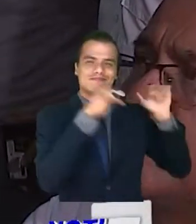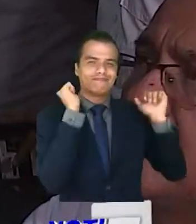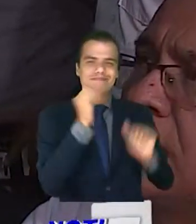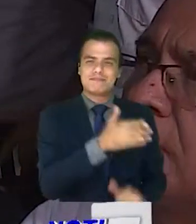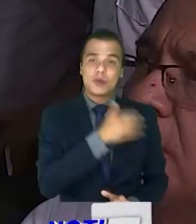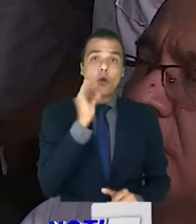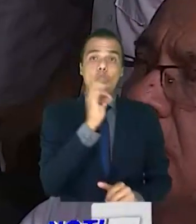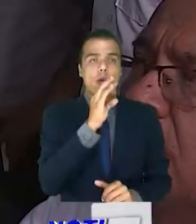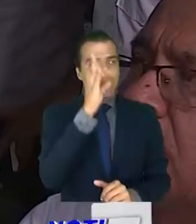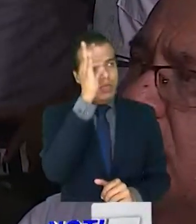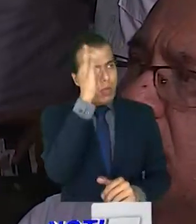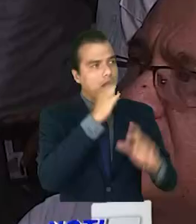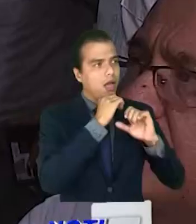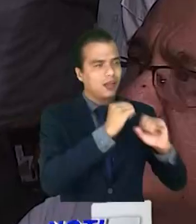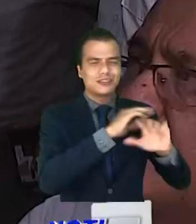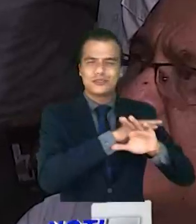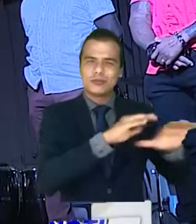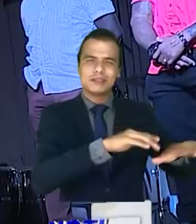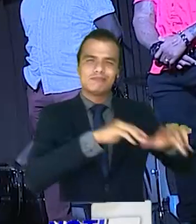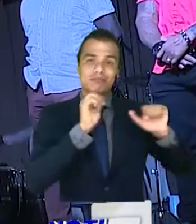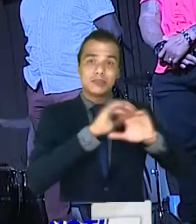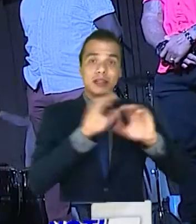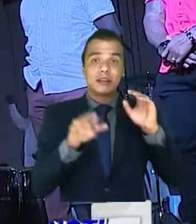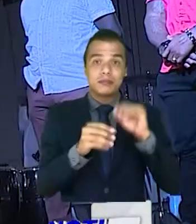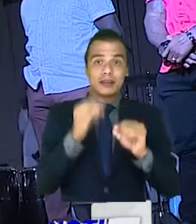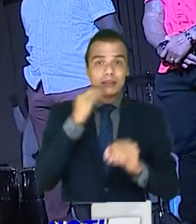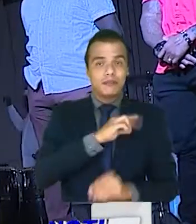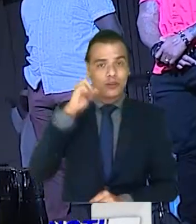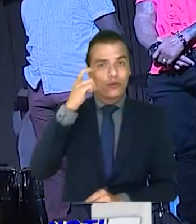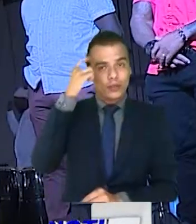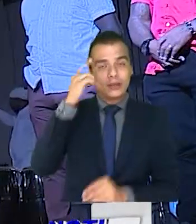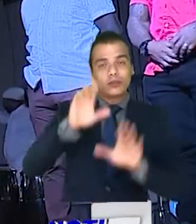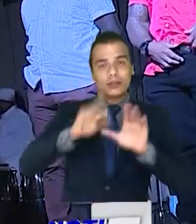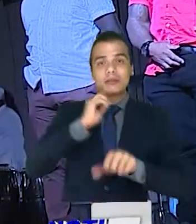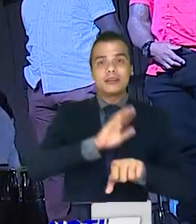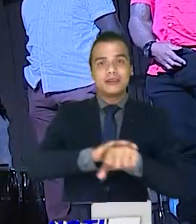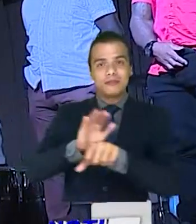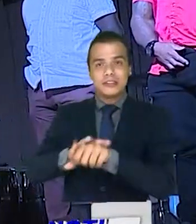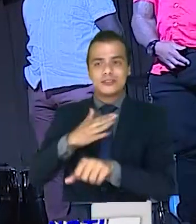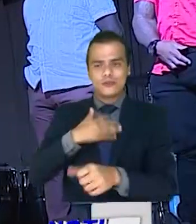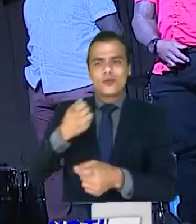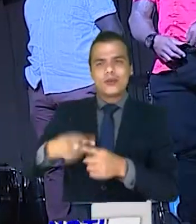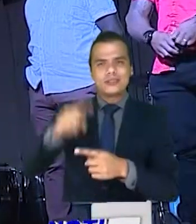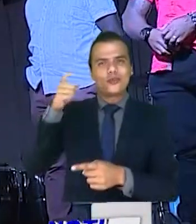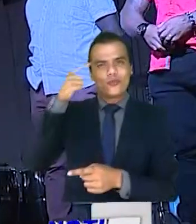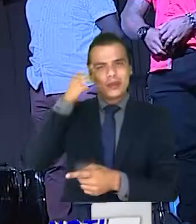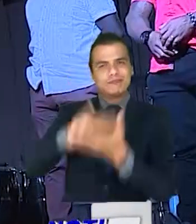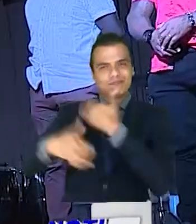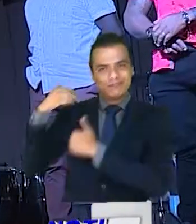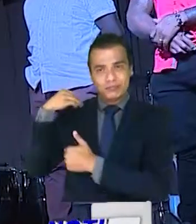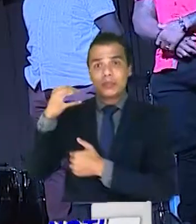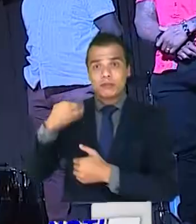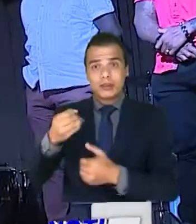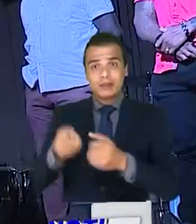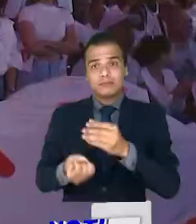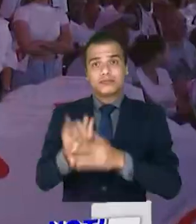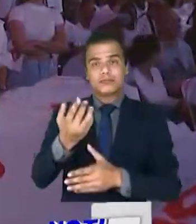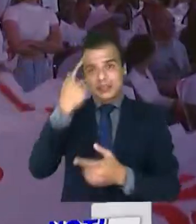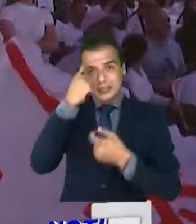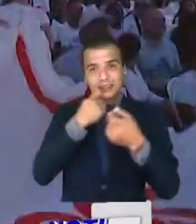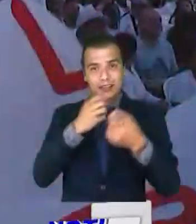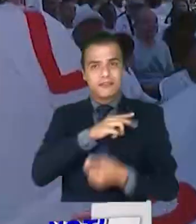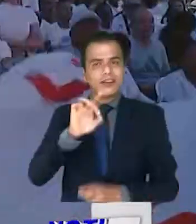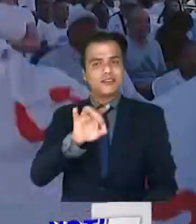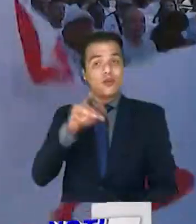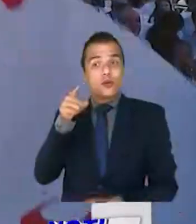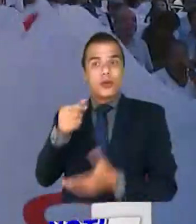manos a la violencia y a la drogadicción. La candidata también se refirió a la estrategia Valle Oro Puro, la cual fue lanzada cuando era la gobernadora